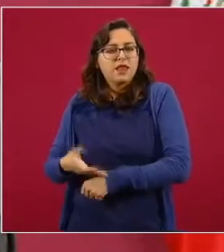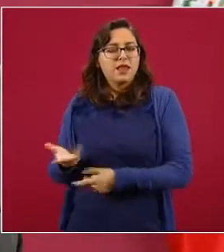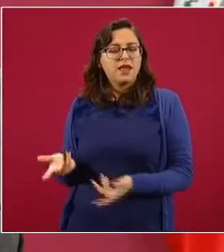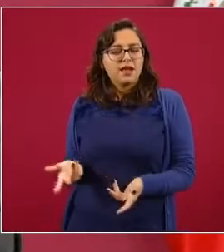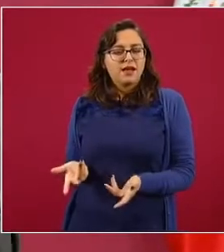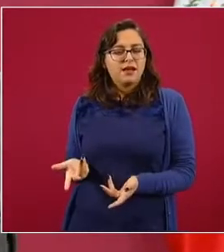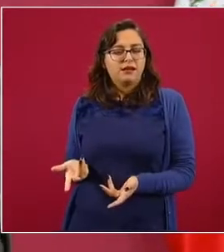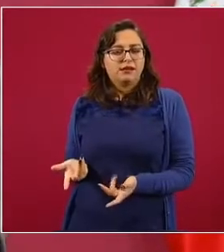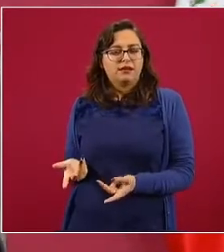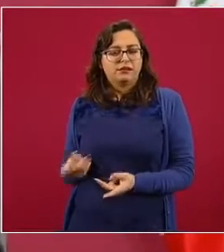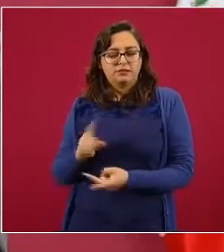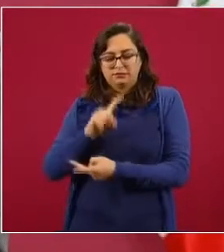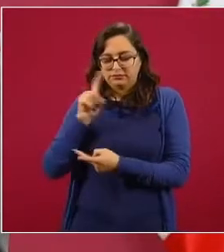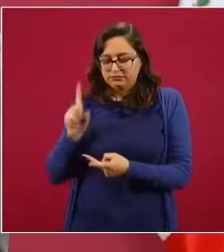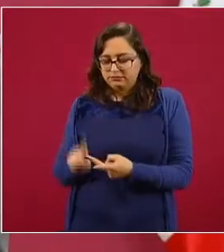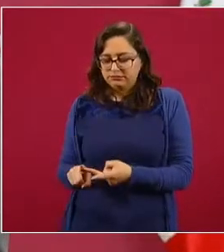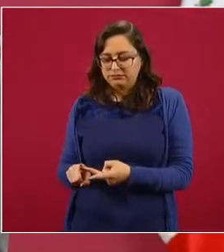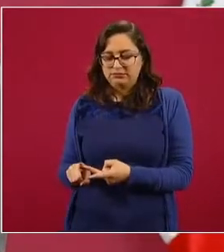o